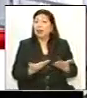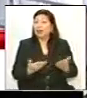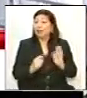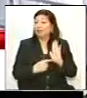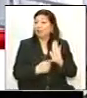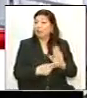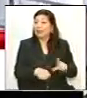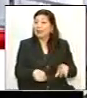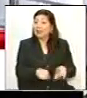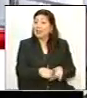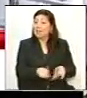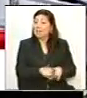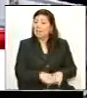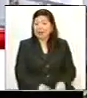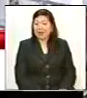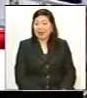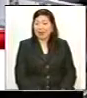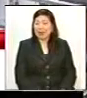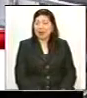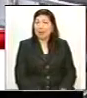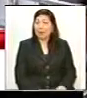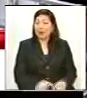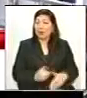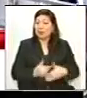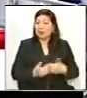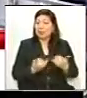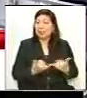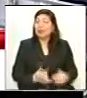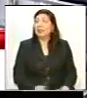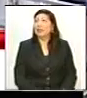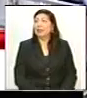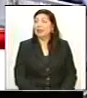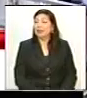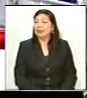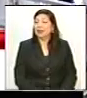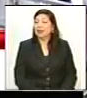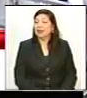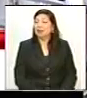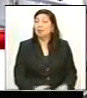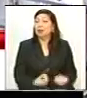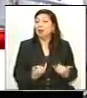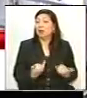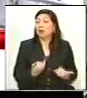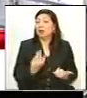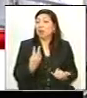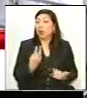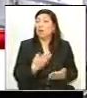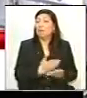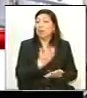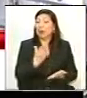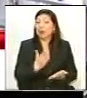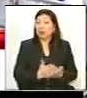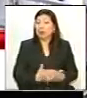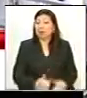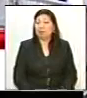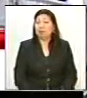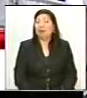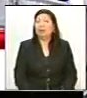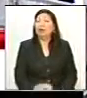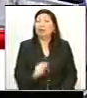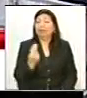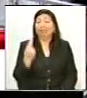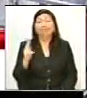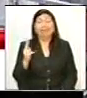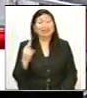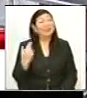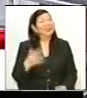refleja ahí también, pero más allá de eso, ¿no? Porque aquí hay 2 problemas, pues. Un problema es que roben, ¿no? Que